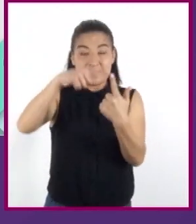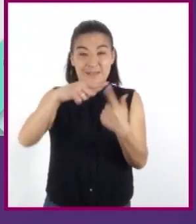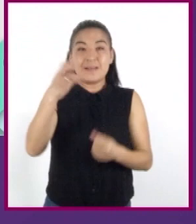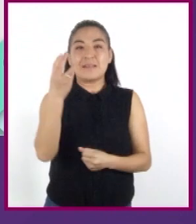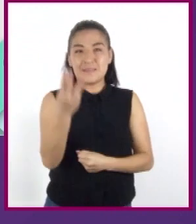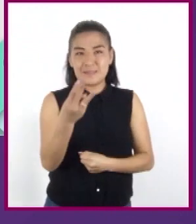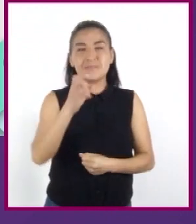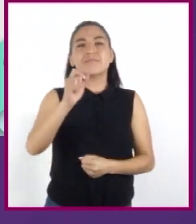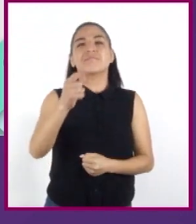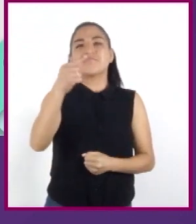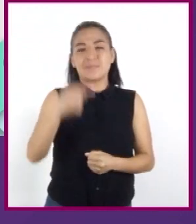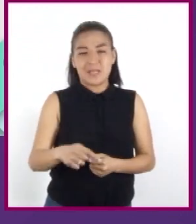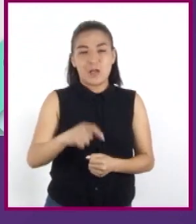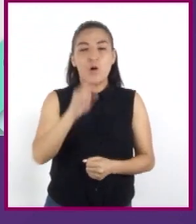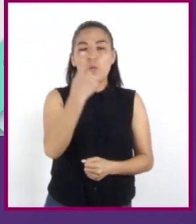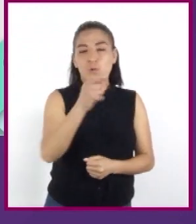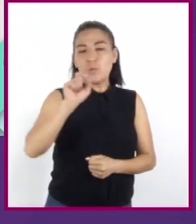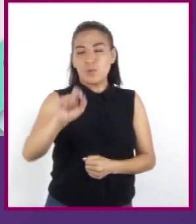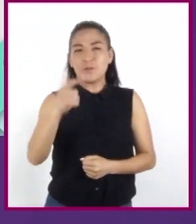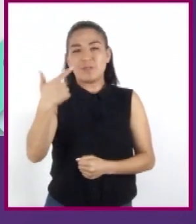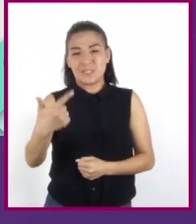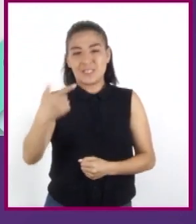3 es